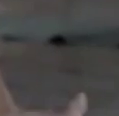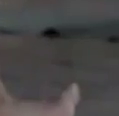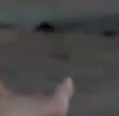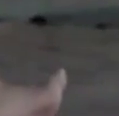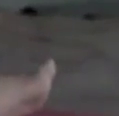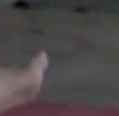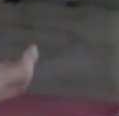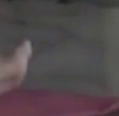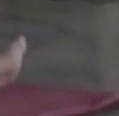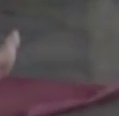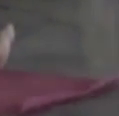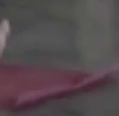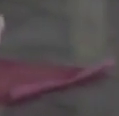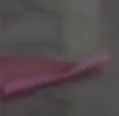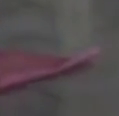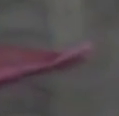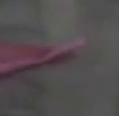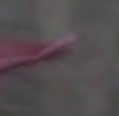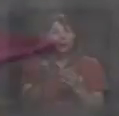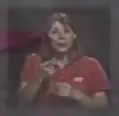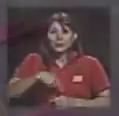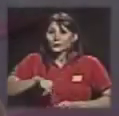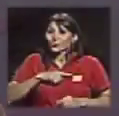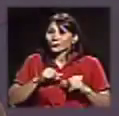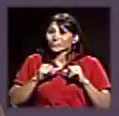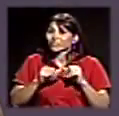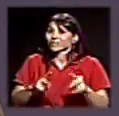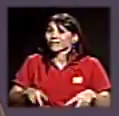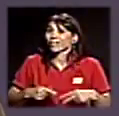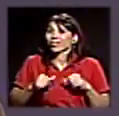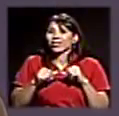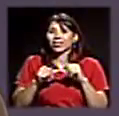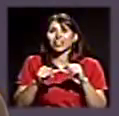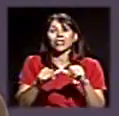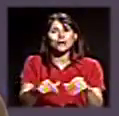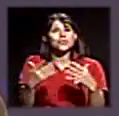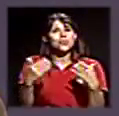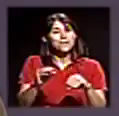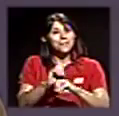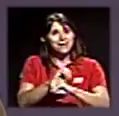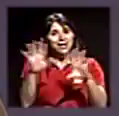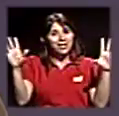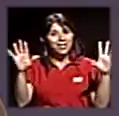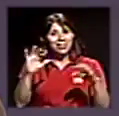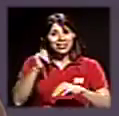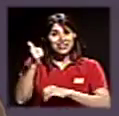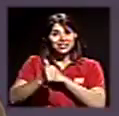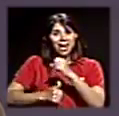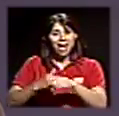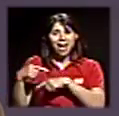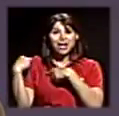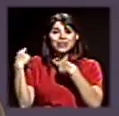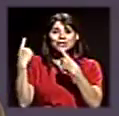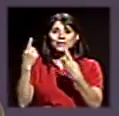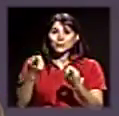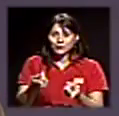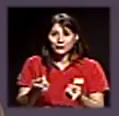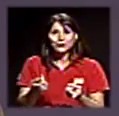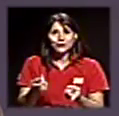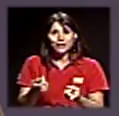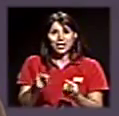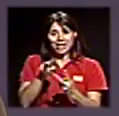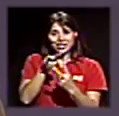Y bueno, hemos sobrevivido milagrosamente 10 años. Tanto en esas